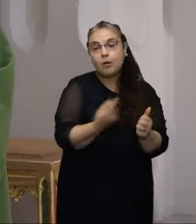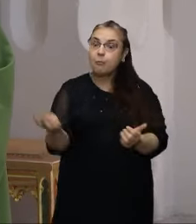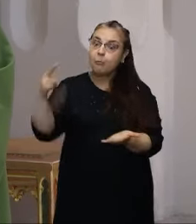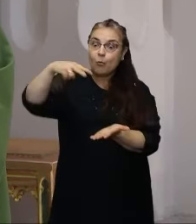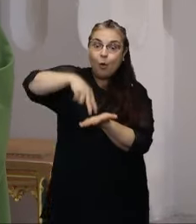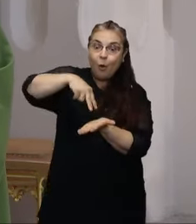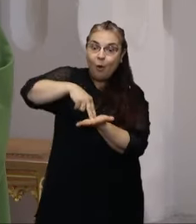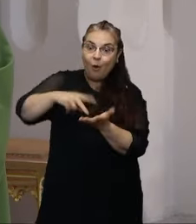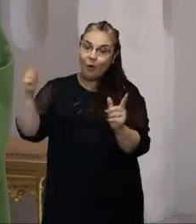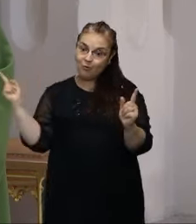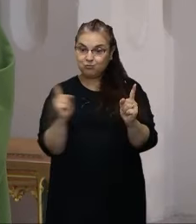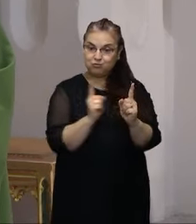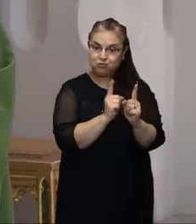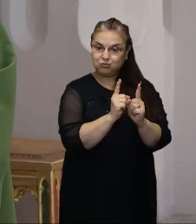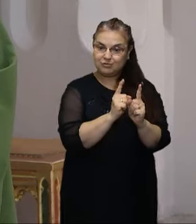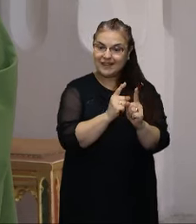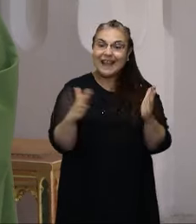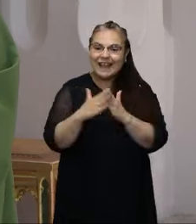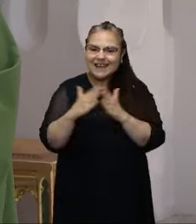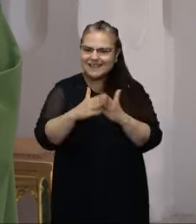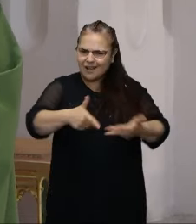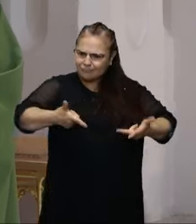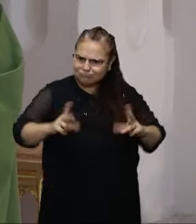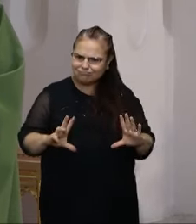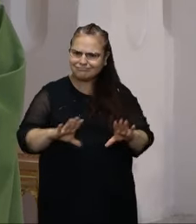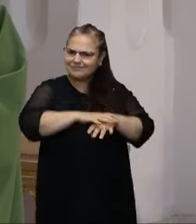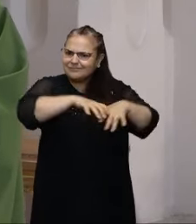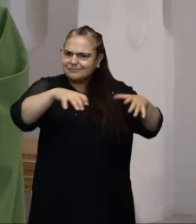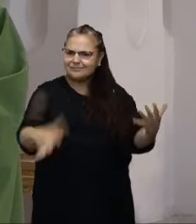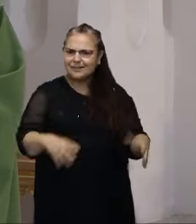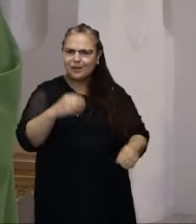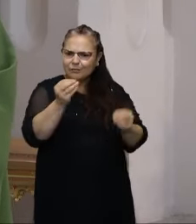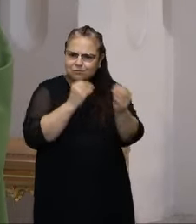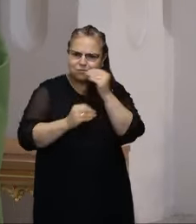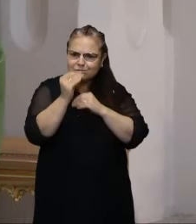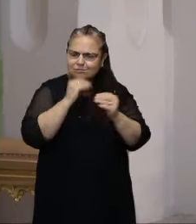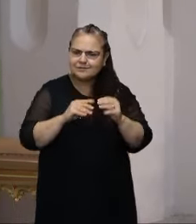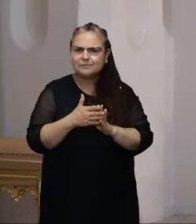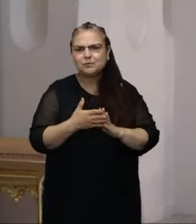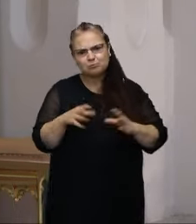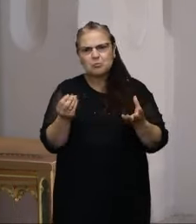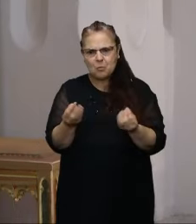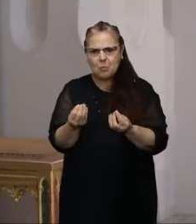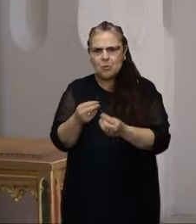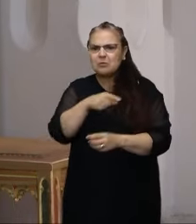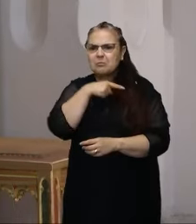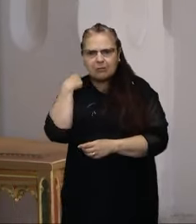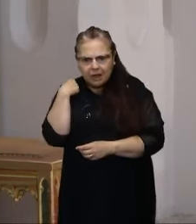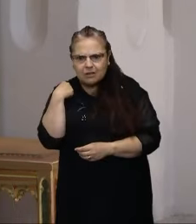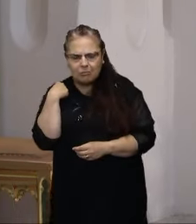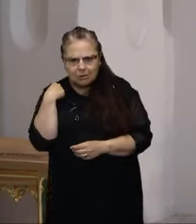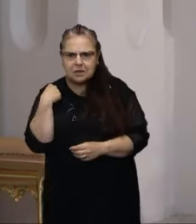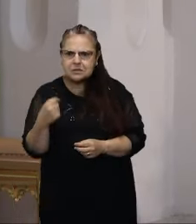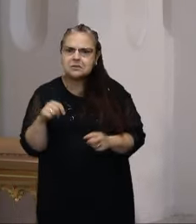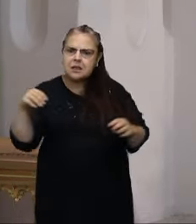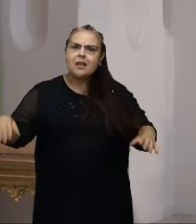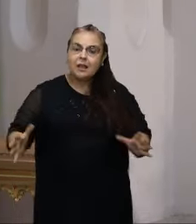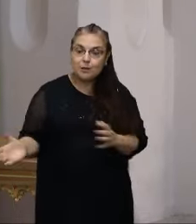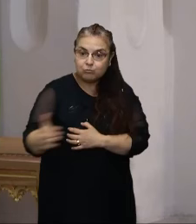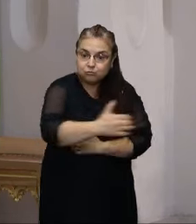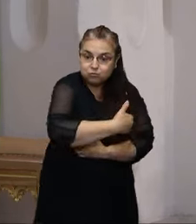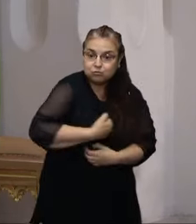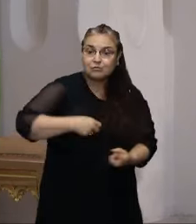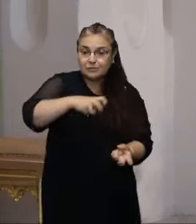casa, sentado a la mesa, muchos publicanos y pecadores que habían acudido se sentaban con Jesús y sus